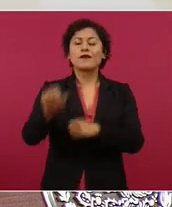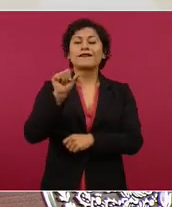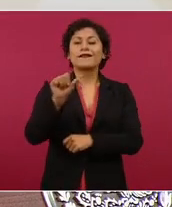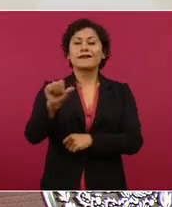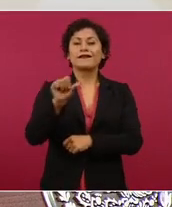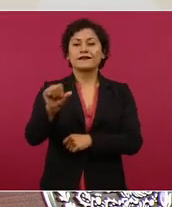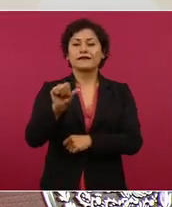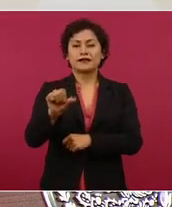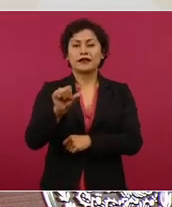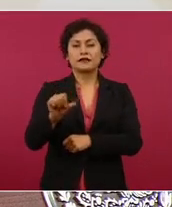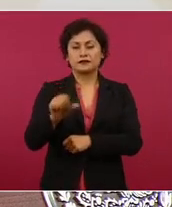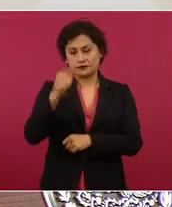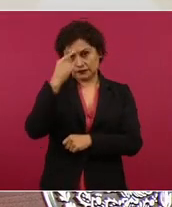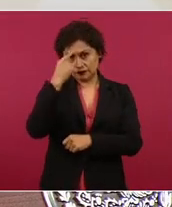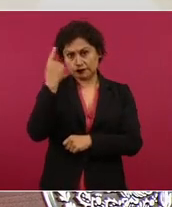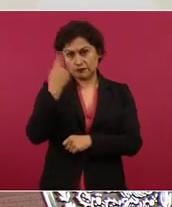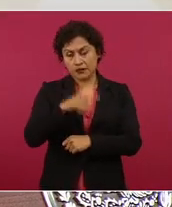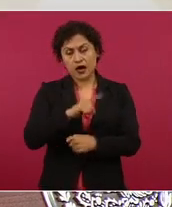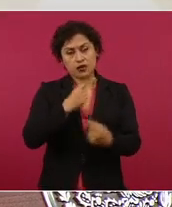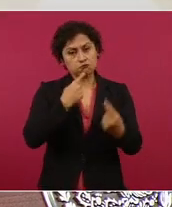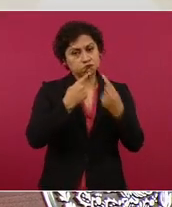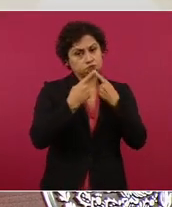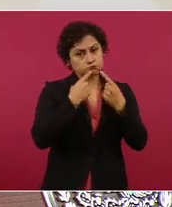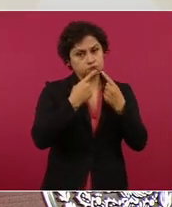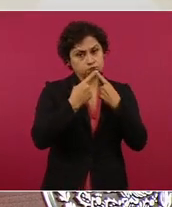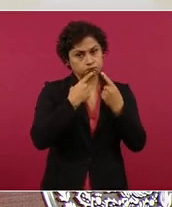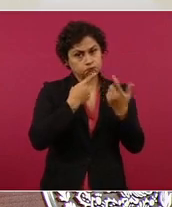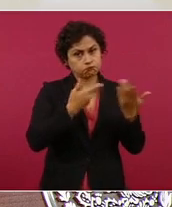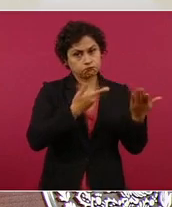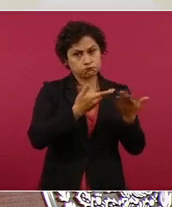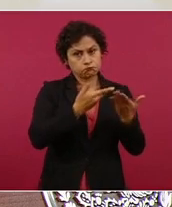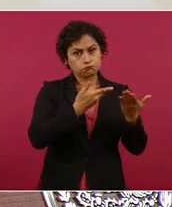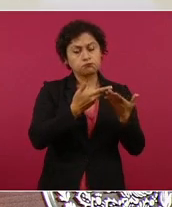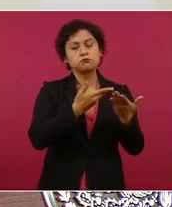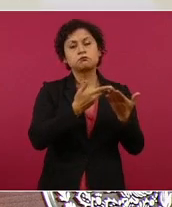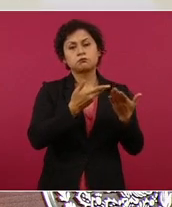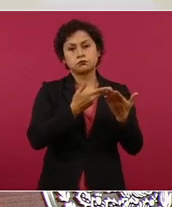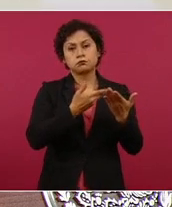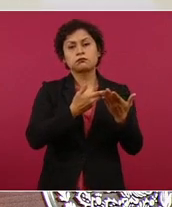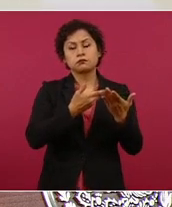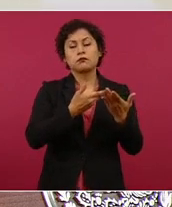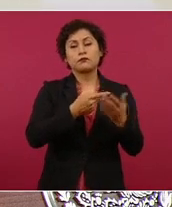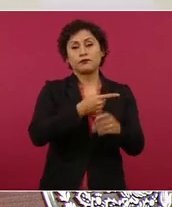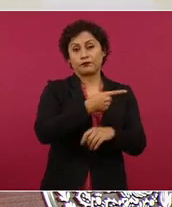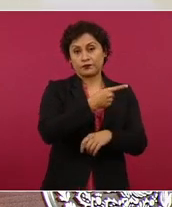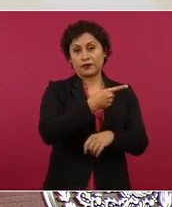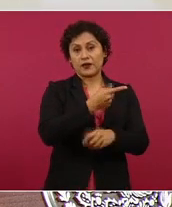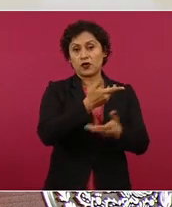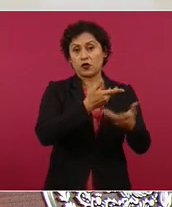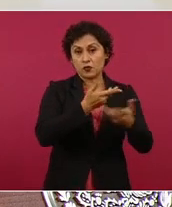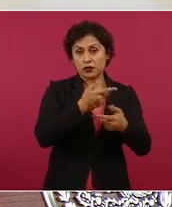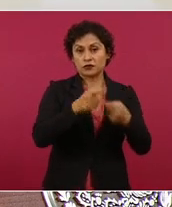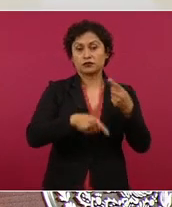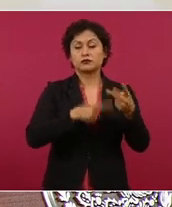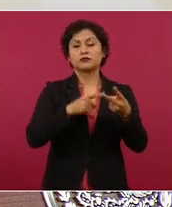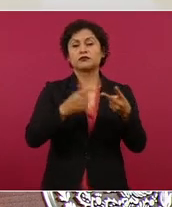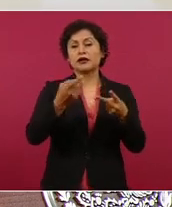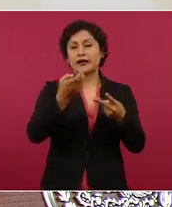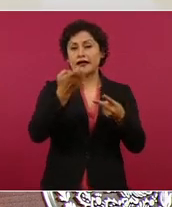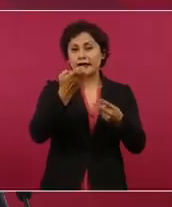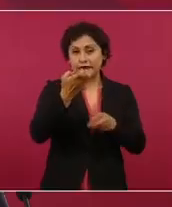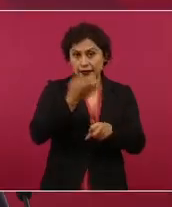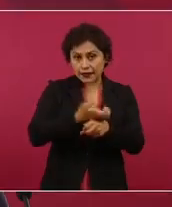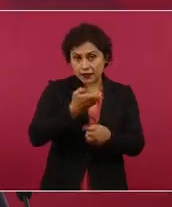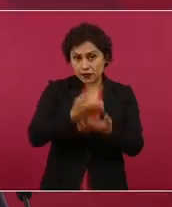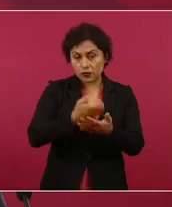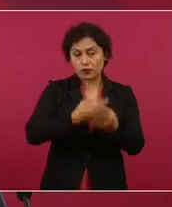este propósito en Estados Unidos. Aceptaron en comercio aceptaron economía, falta que acepte